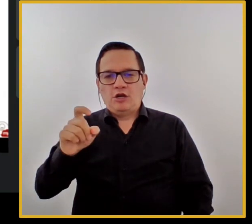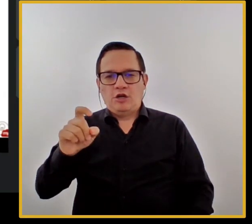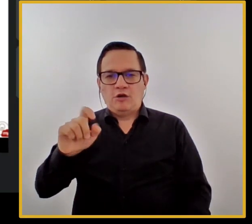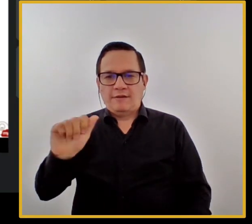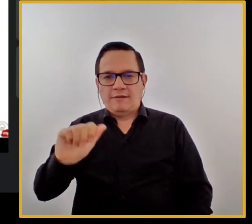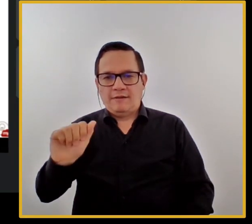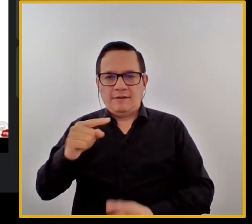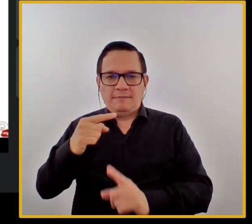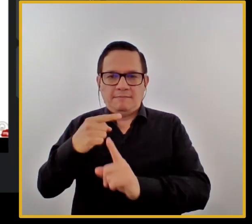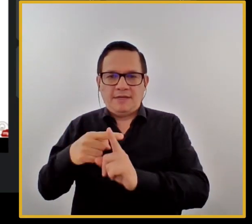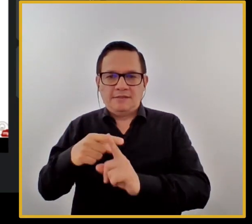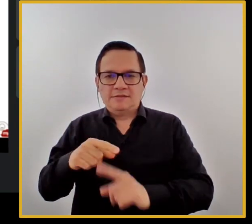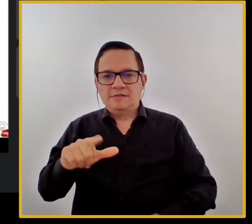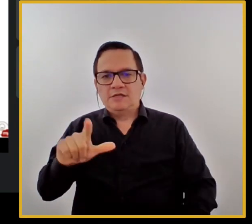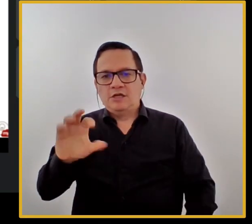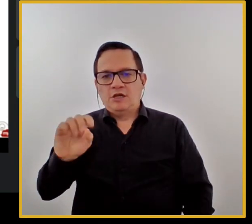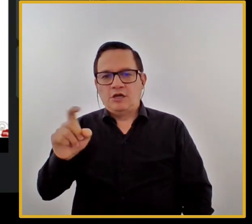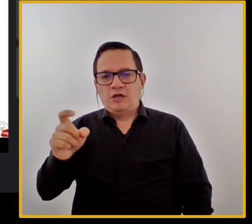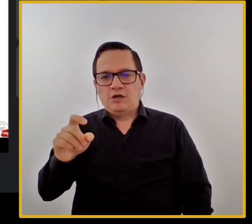de B,